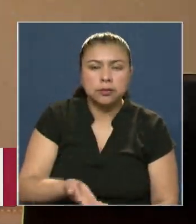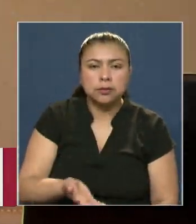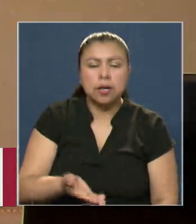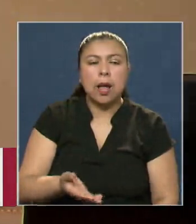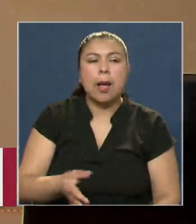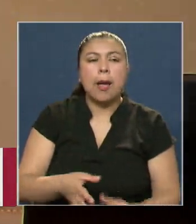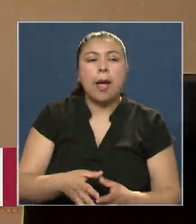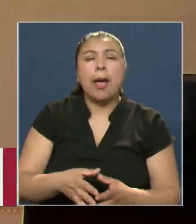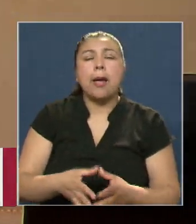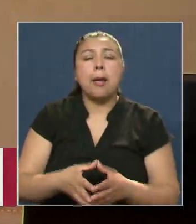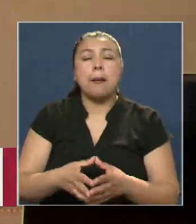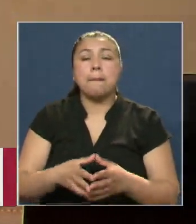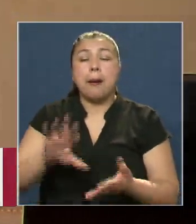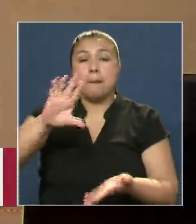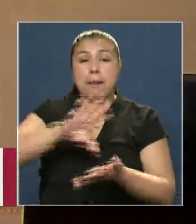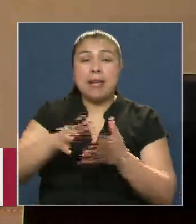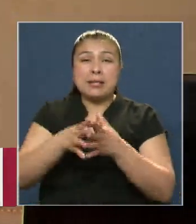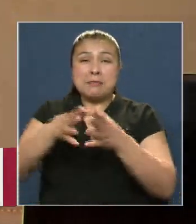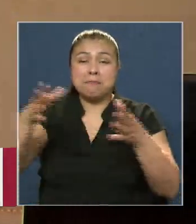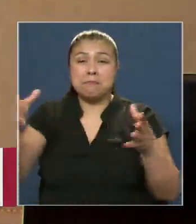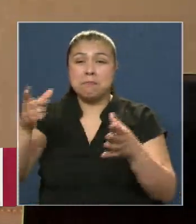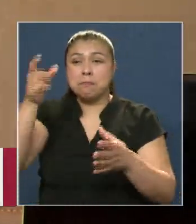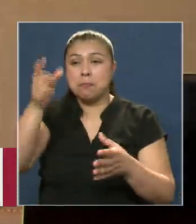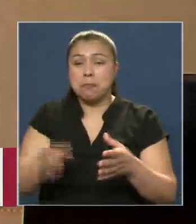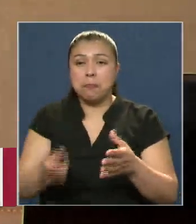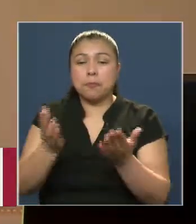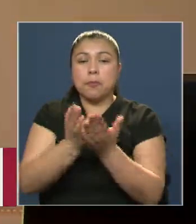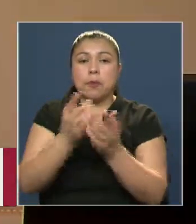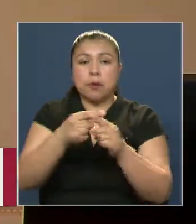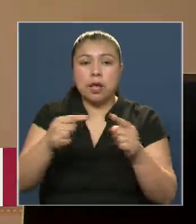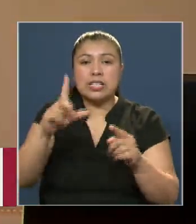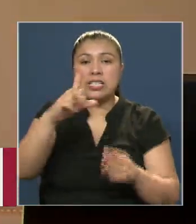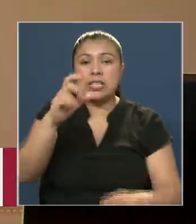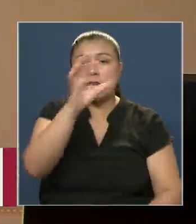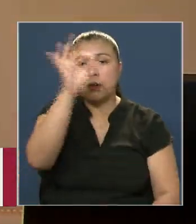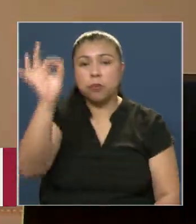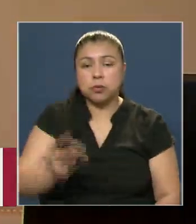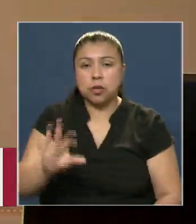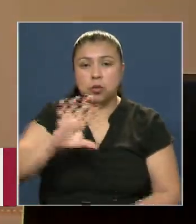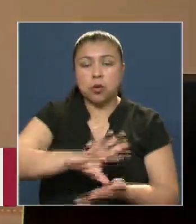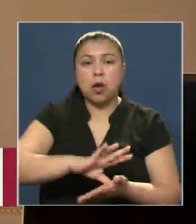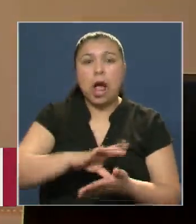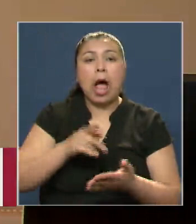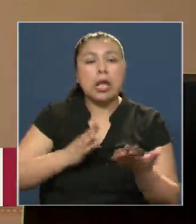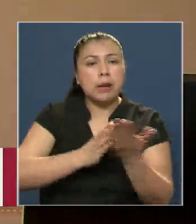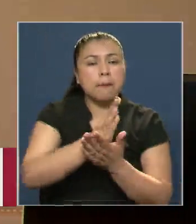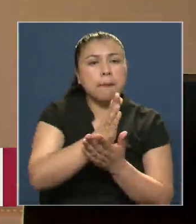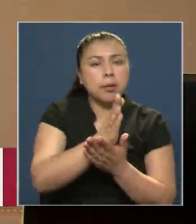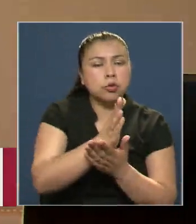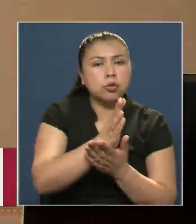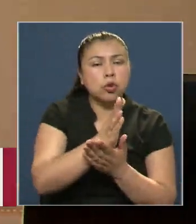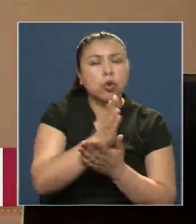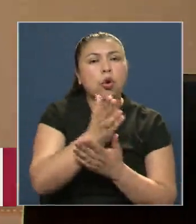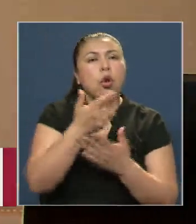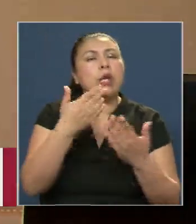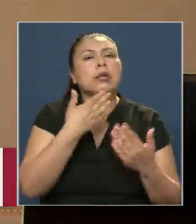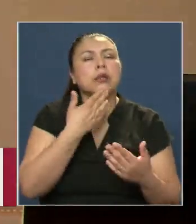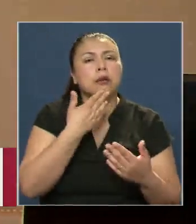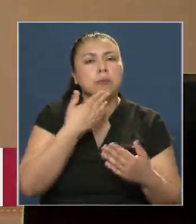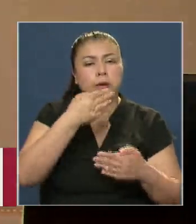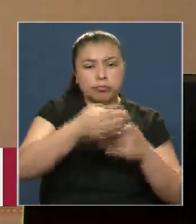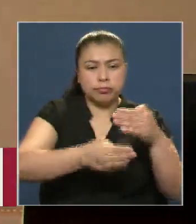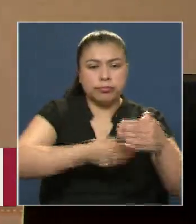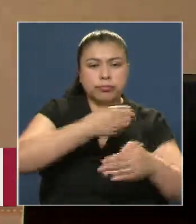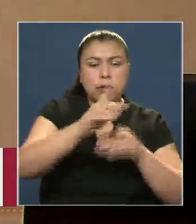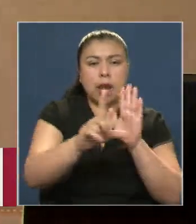gran parte de nuestro país, la clase media, más del 70% de nuestro país. Ahí partió un camino que también prosiguió